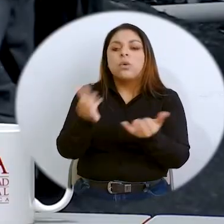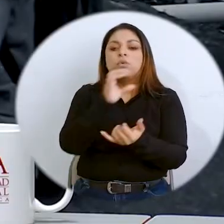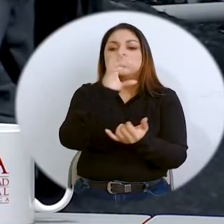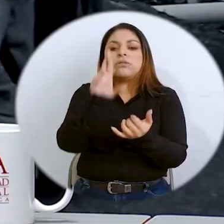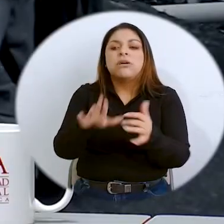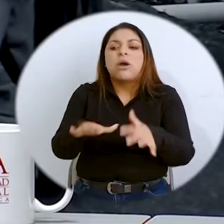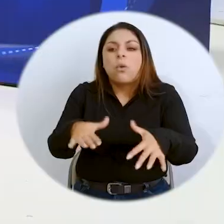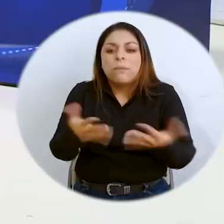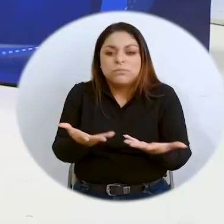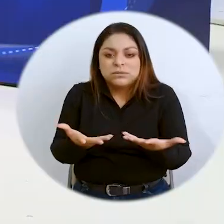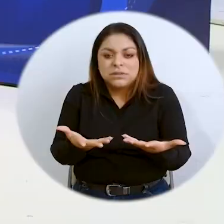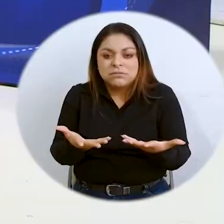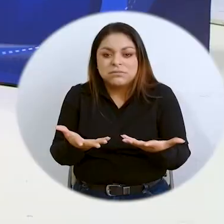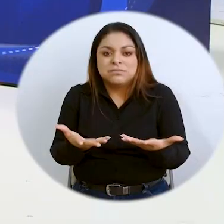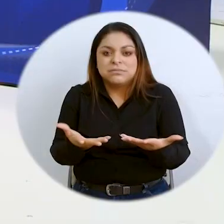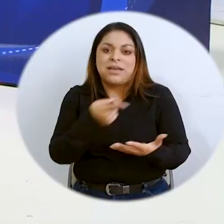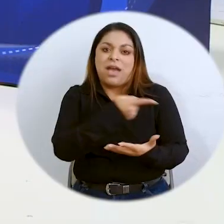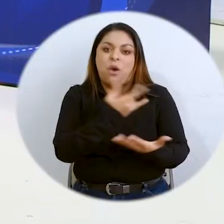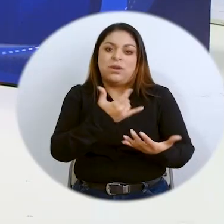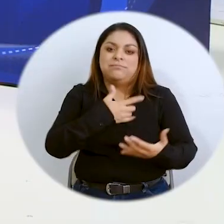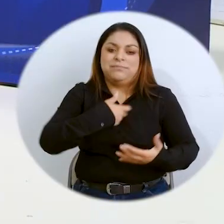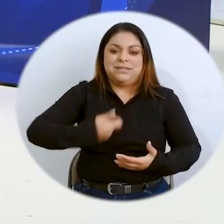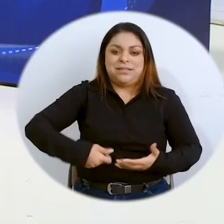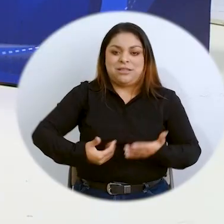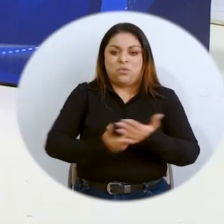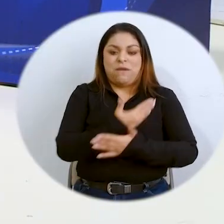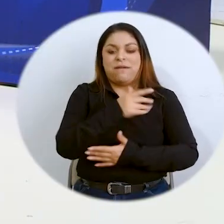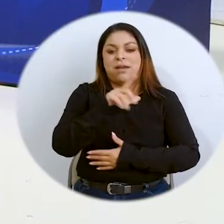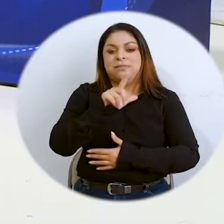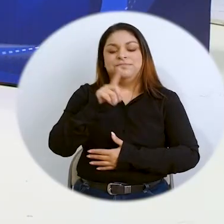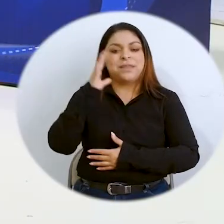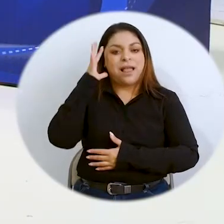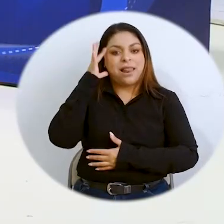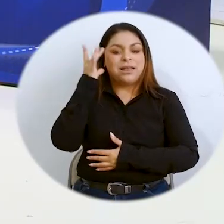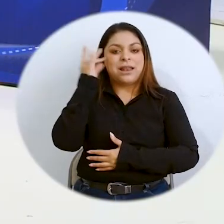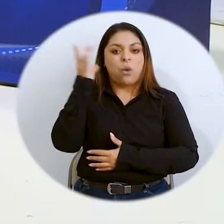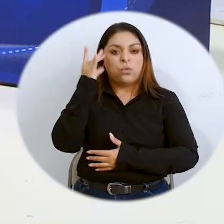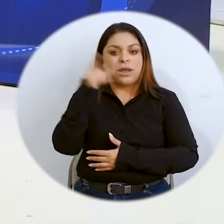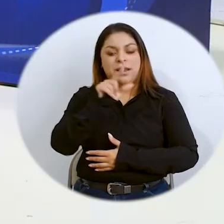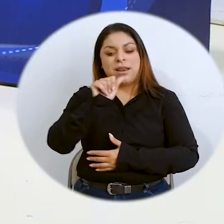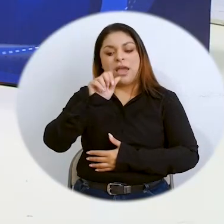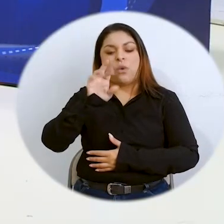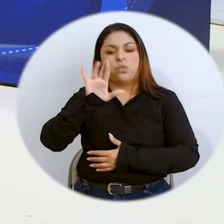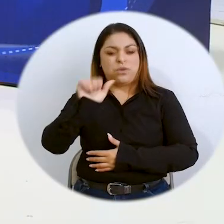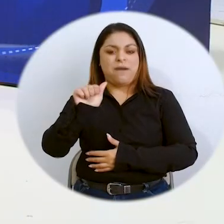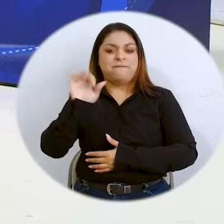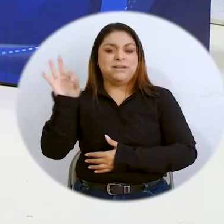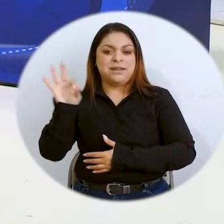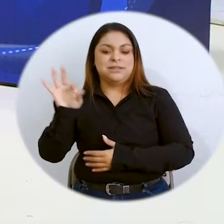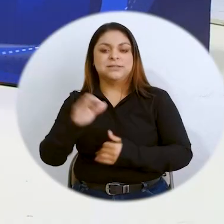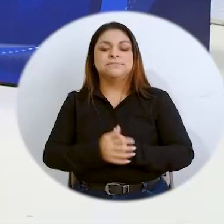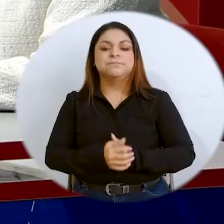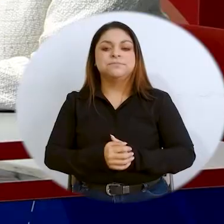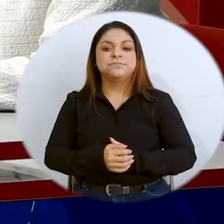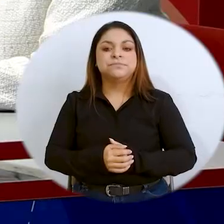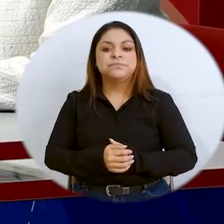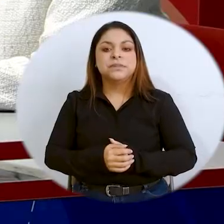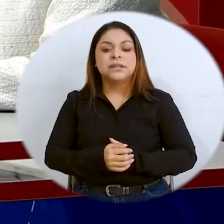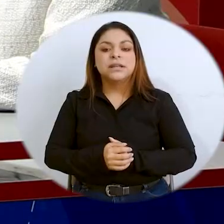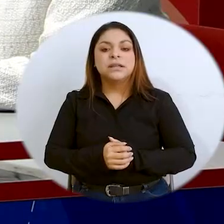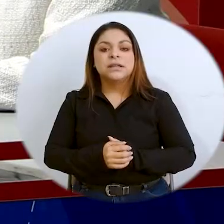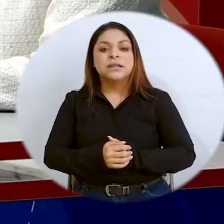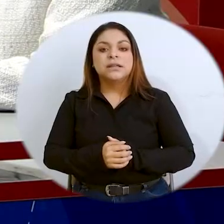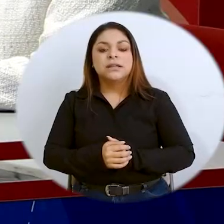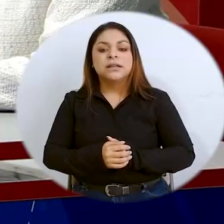presidencia de Laura Fernández? Sí, me parece muy atinada la observación. precisamente porque cuando uno